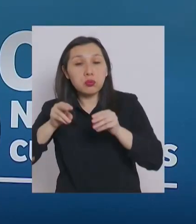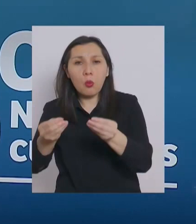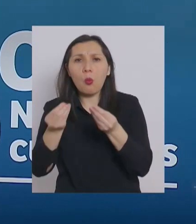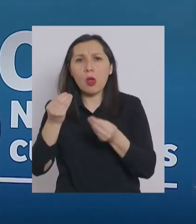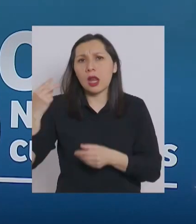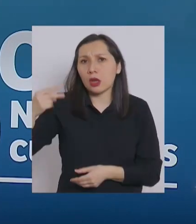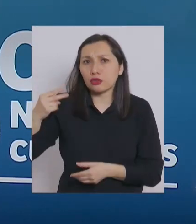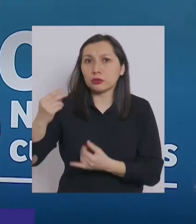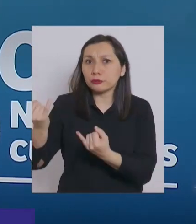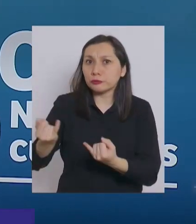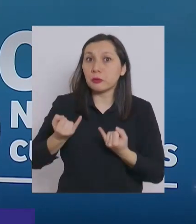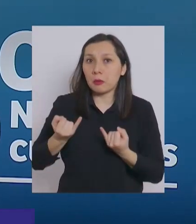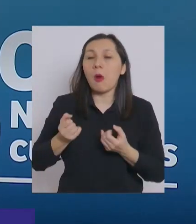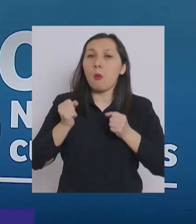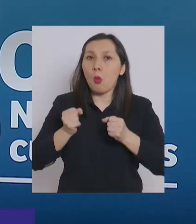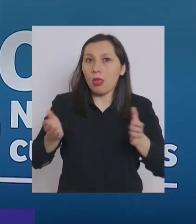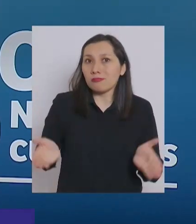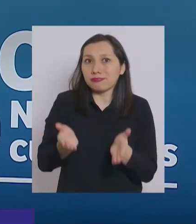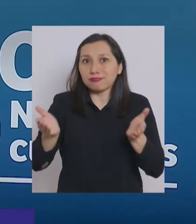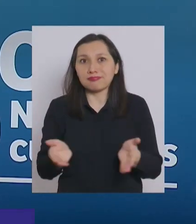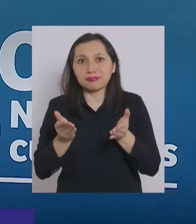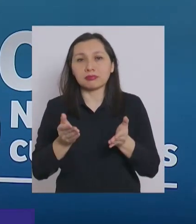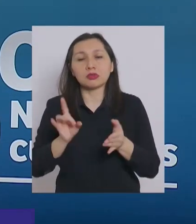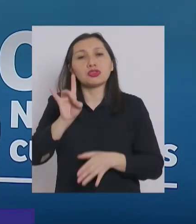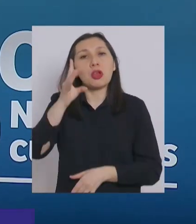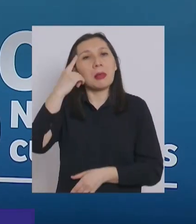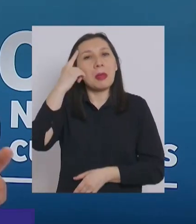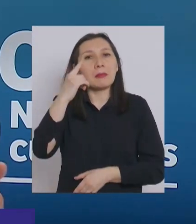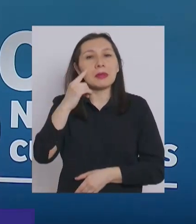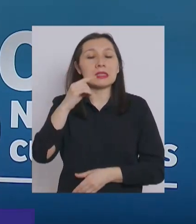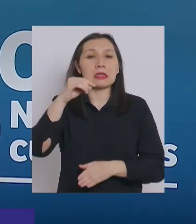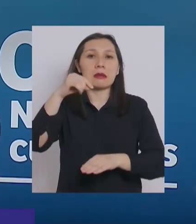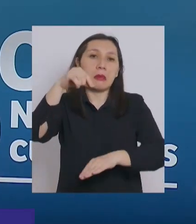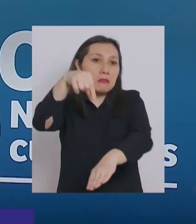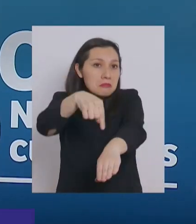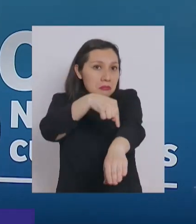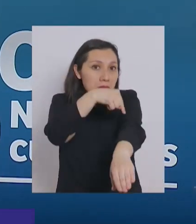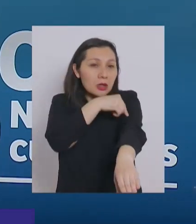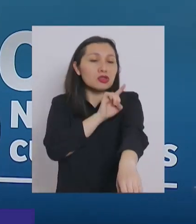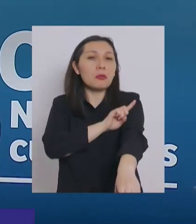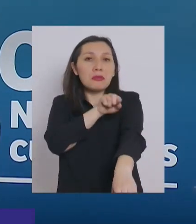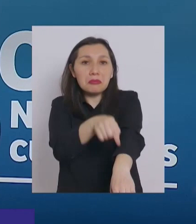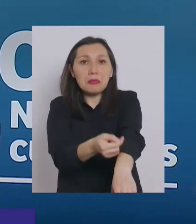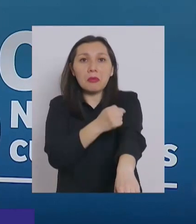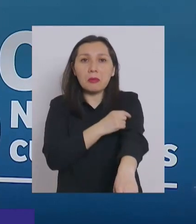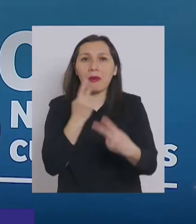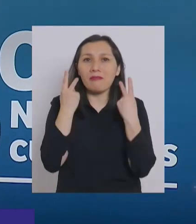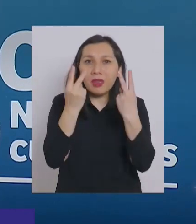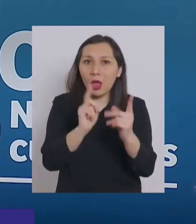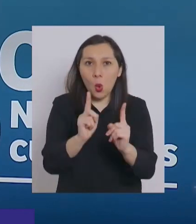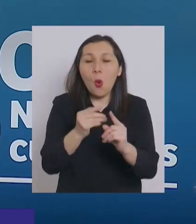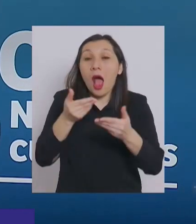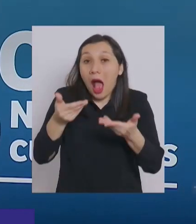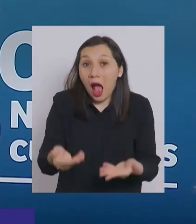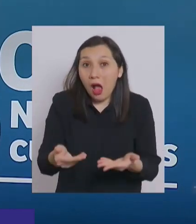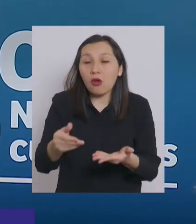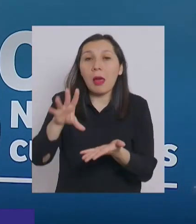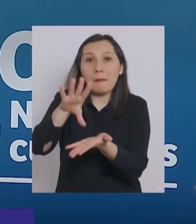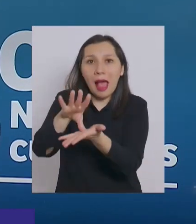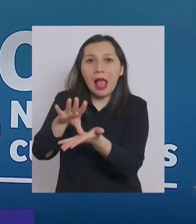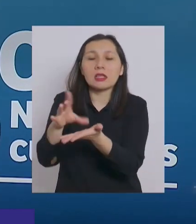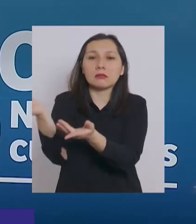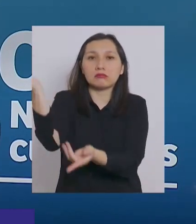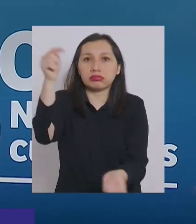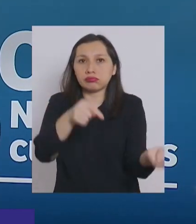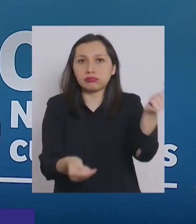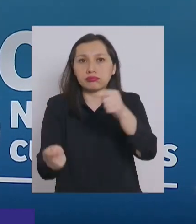noticia porque vamos a poder seguir reactivando ya no solamente el turismo interno que es lo que hemos visto estos últimos meses sino que también el turismo receptivo que se